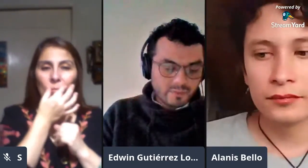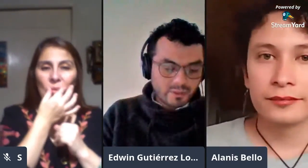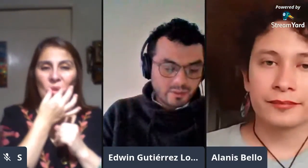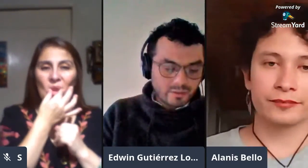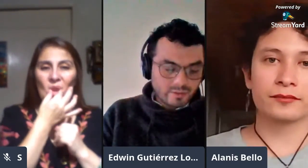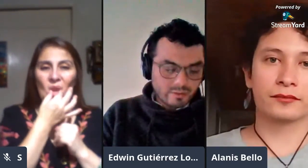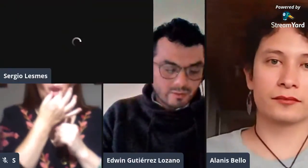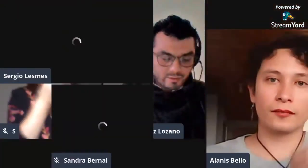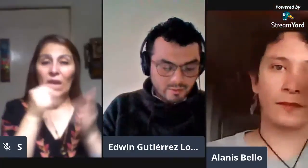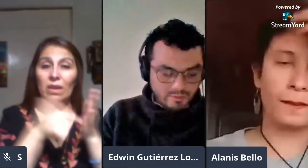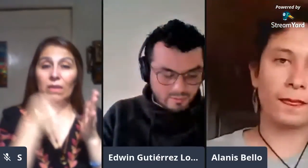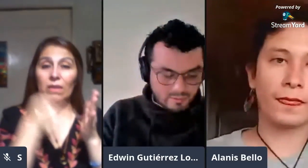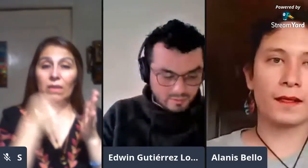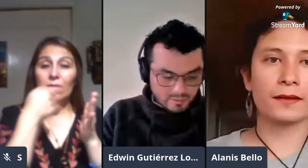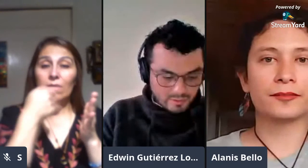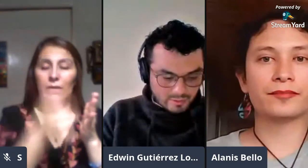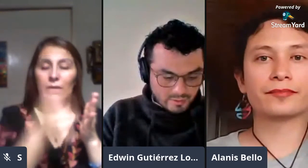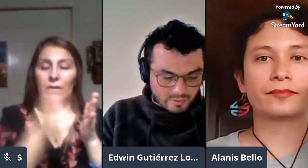Dice.